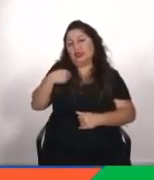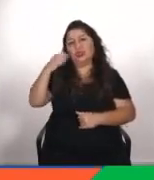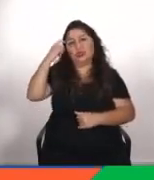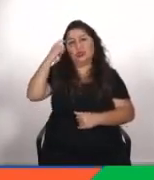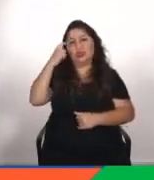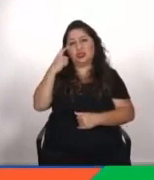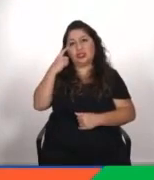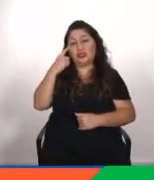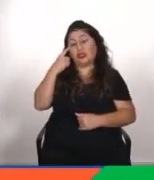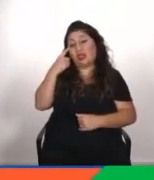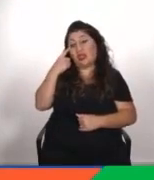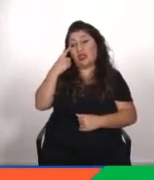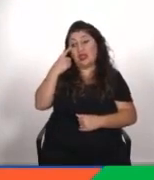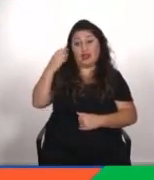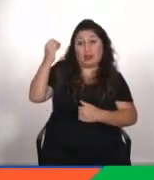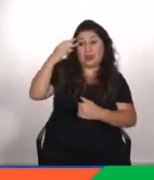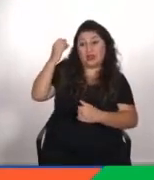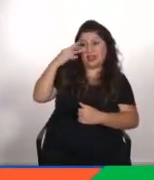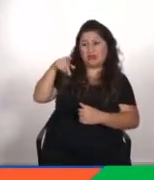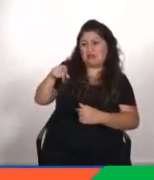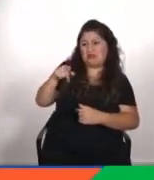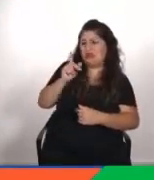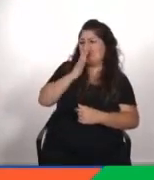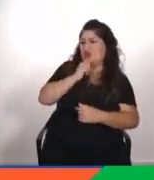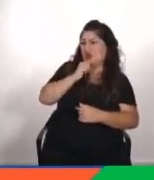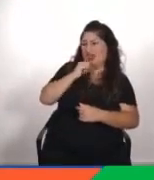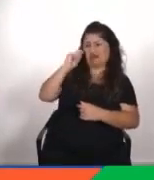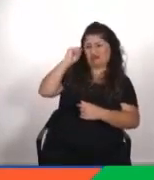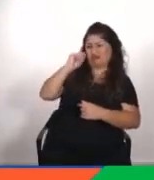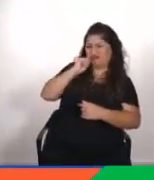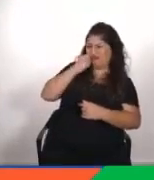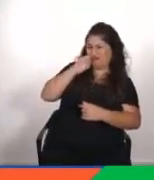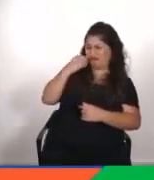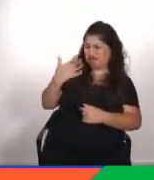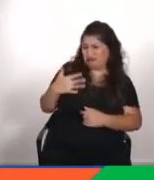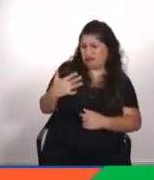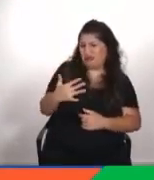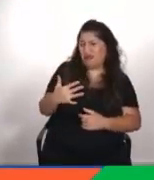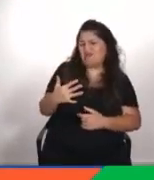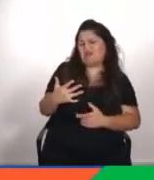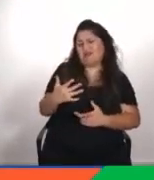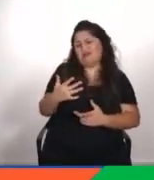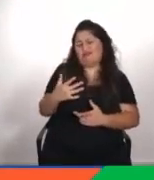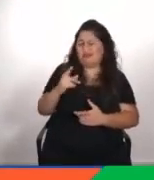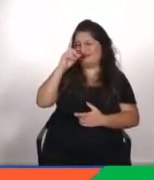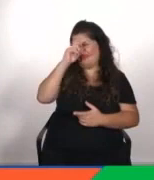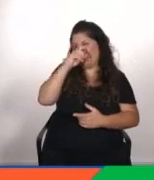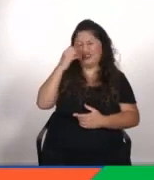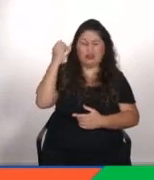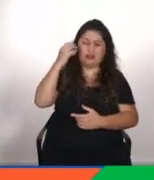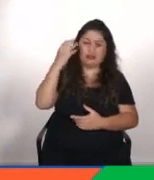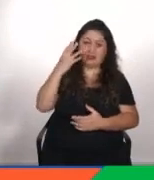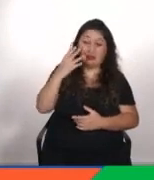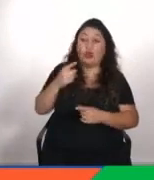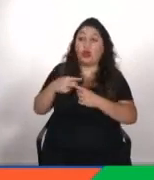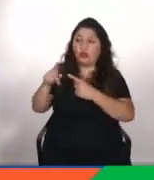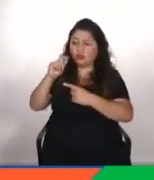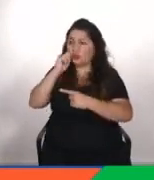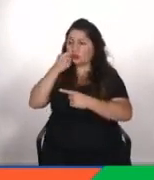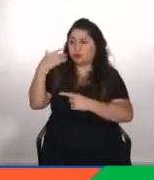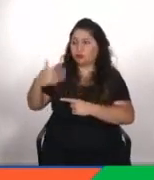no es significativa, como que no nos entra tanto, como que tiene que significar algo y como que se queda de repente en la memoria. Totalmente.